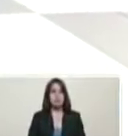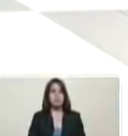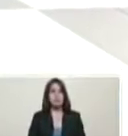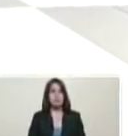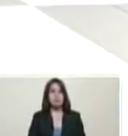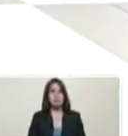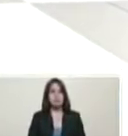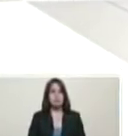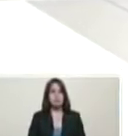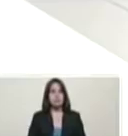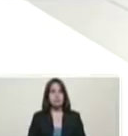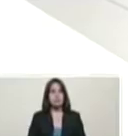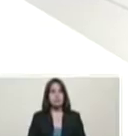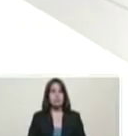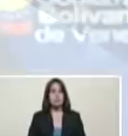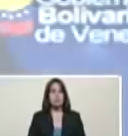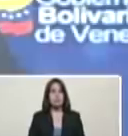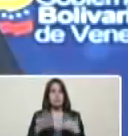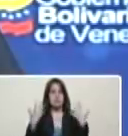Excelente.